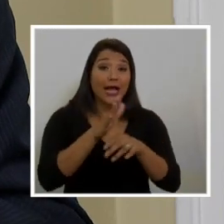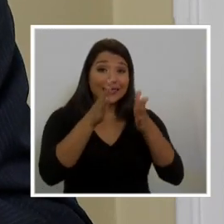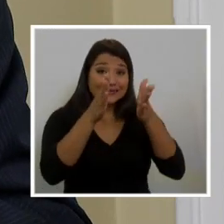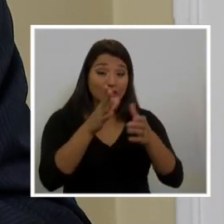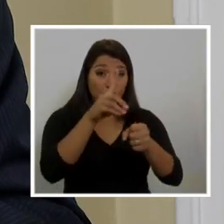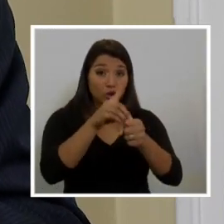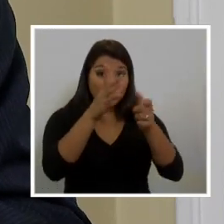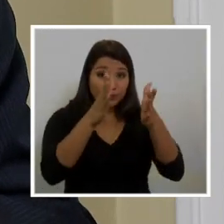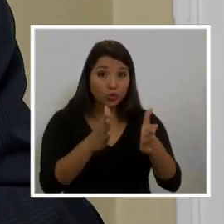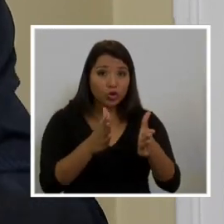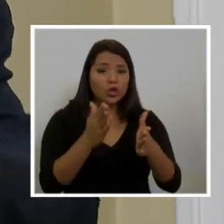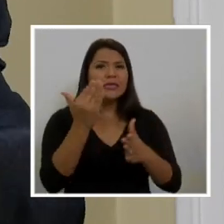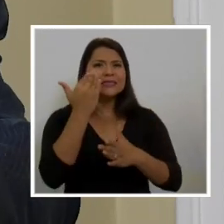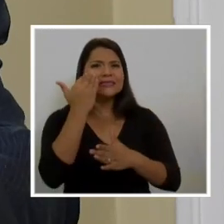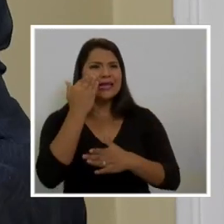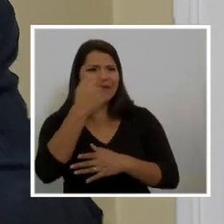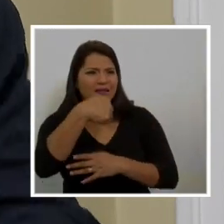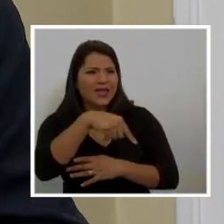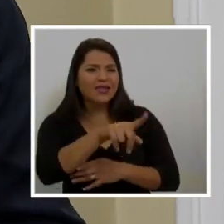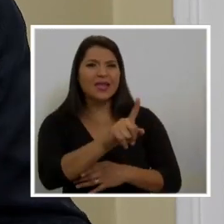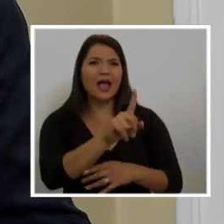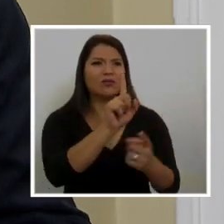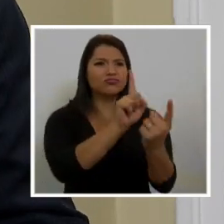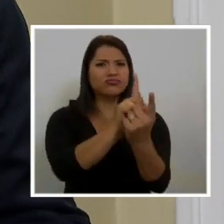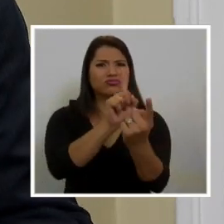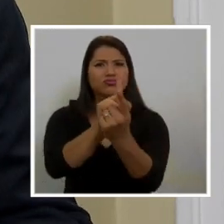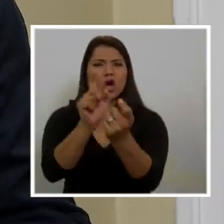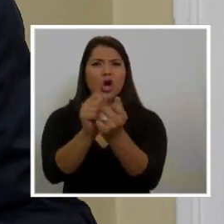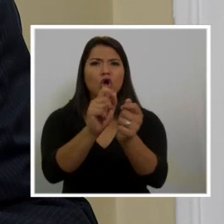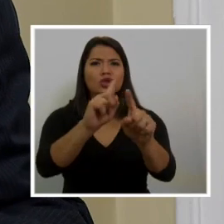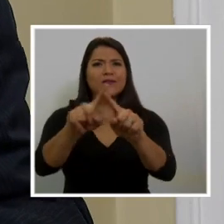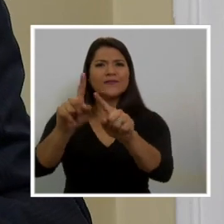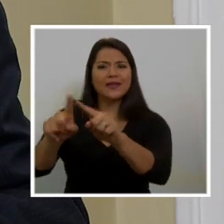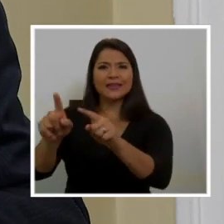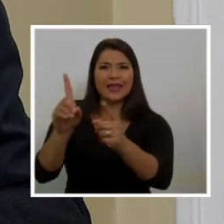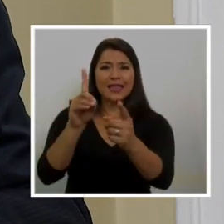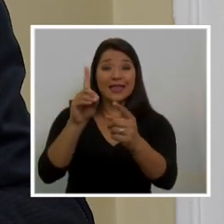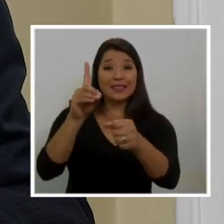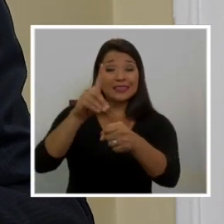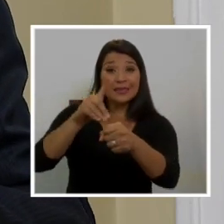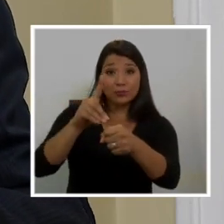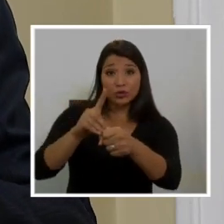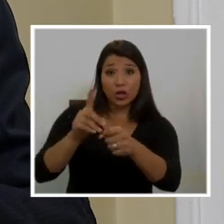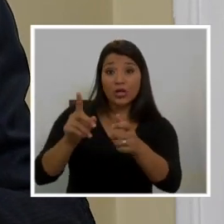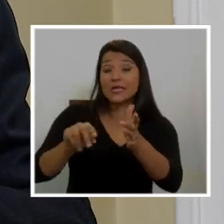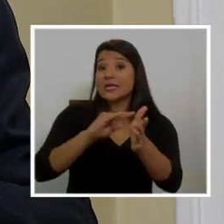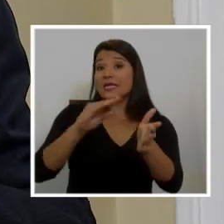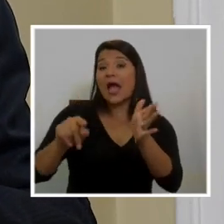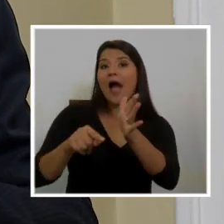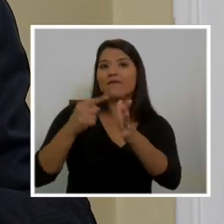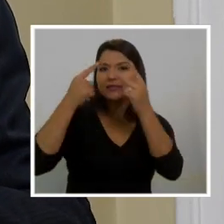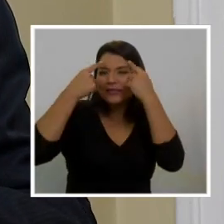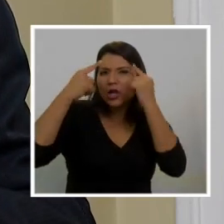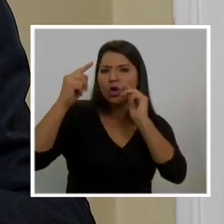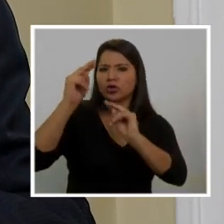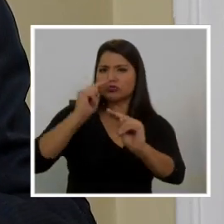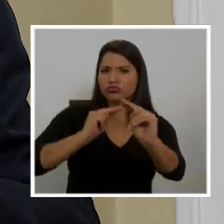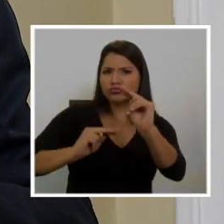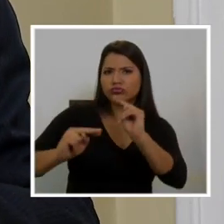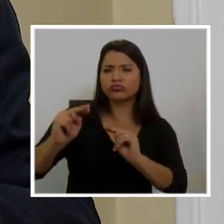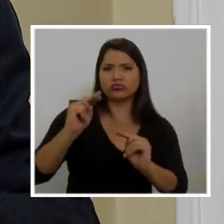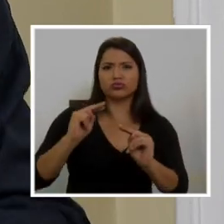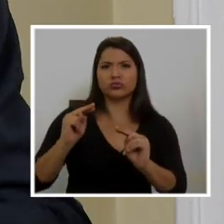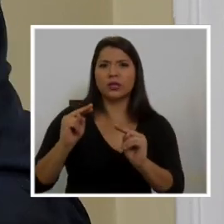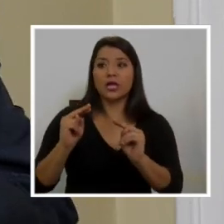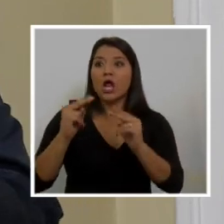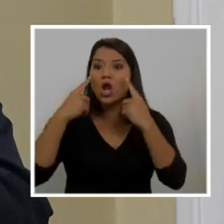donde diputados de oposición, diputados de tal tipo, y a veces consiguen consensos hasta bajar cuánto se va a hablar en el debate parlamentario.